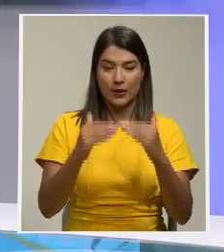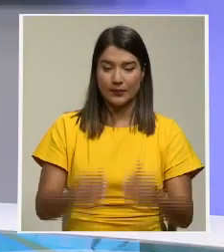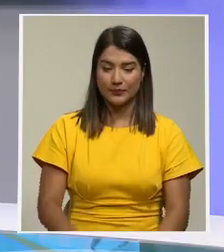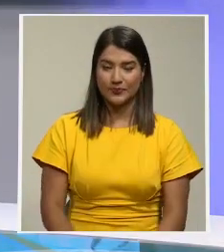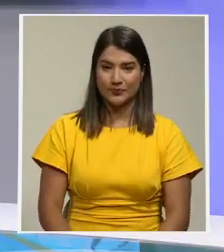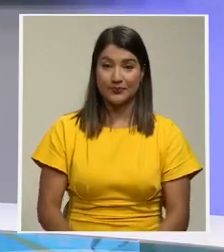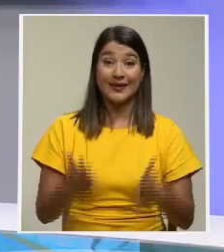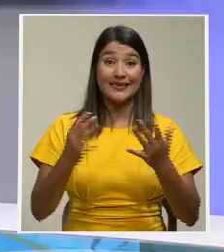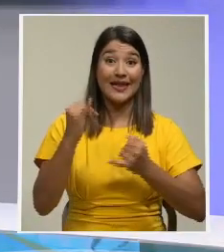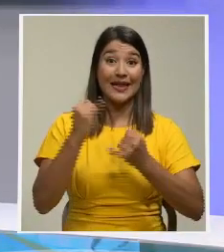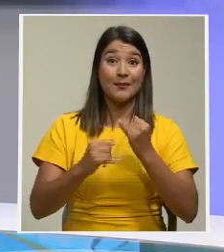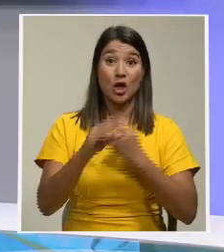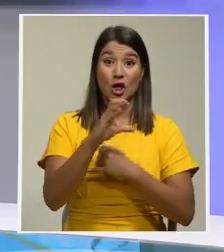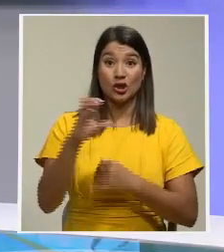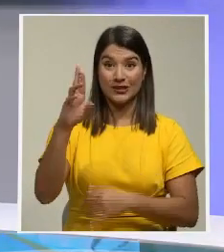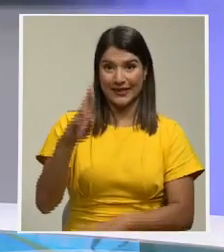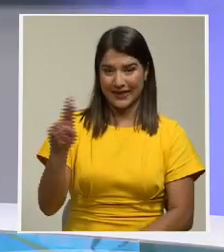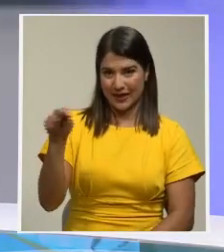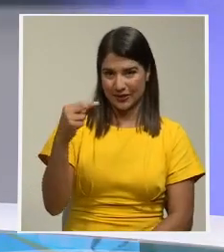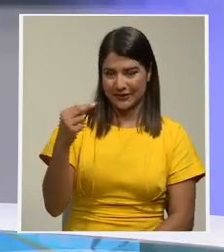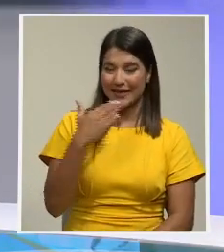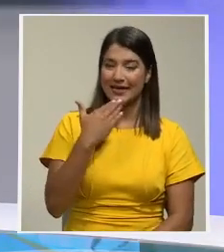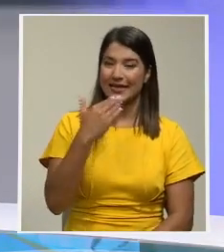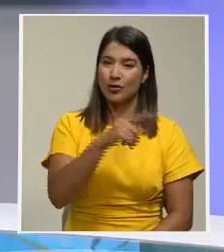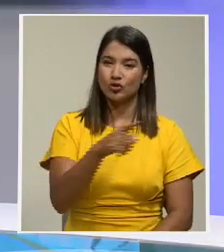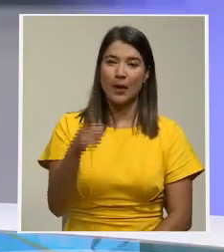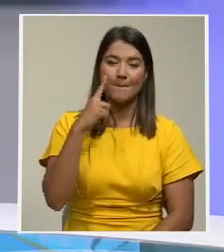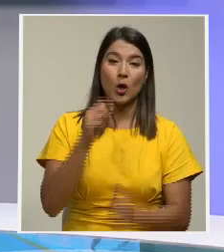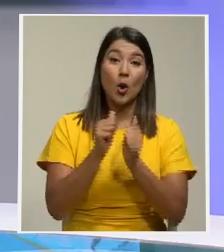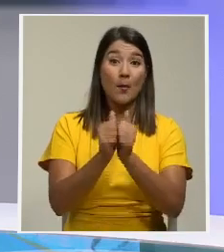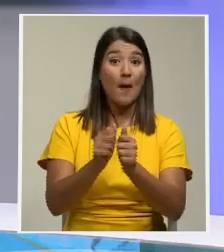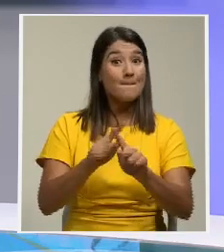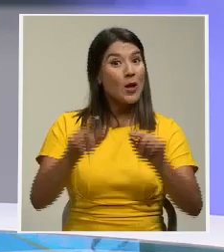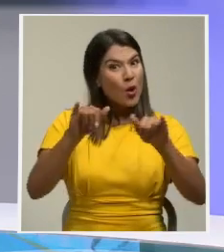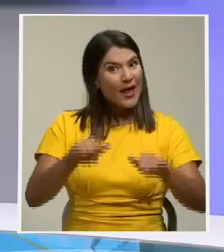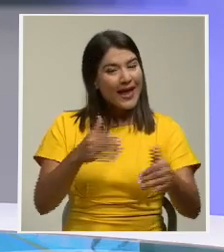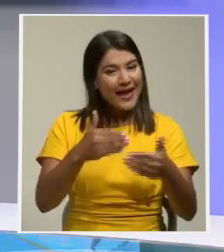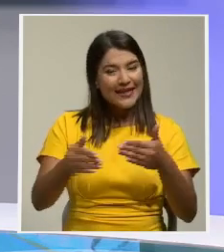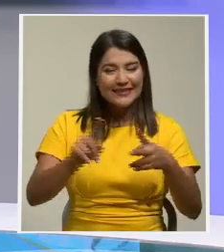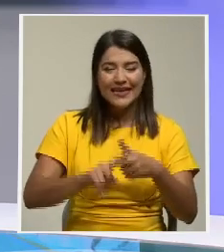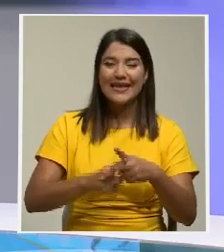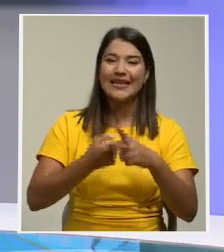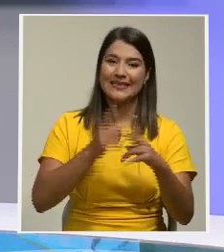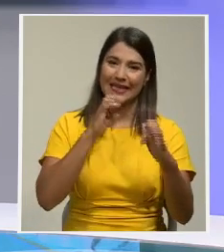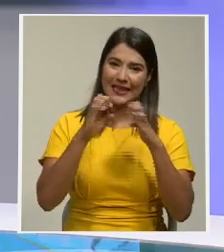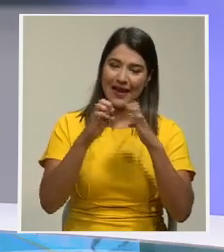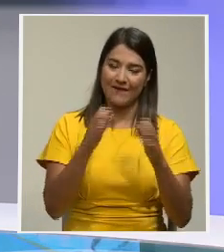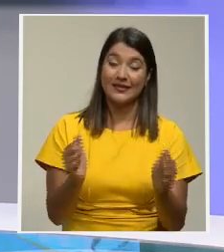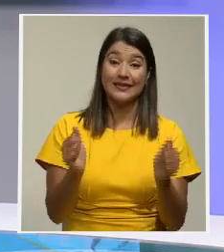Hasta acá nuestra edición estelar de Costa Rica Noticias. Gracias por su compañía, pero quédese que en minutos regresamos